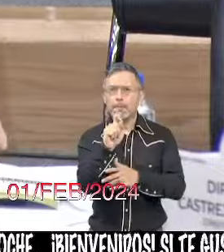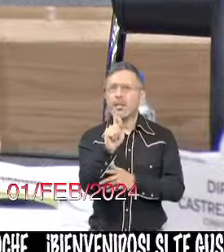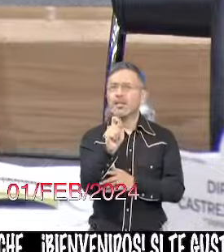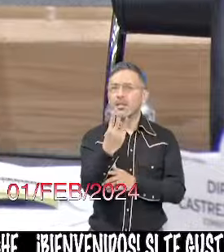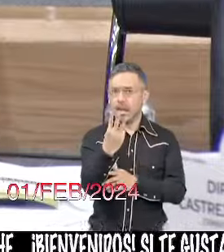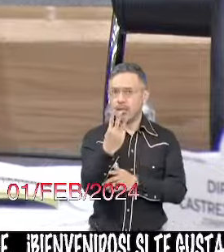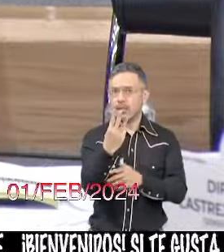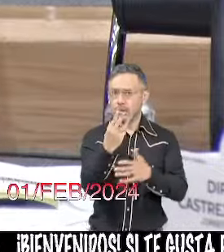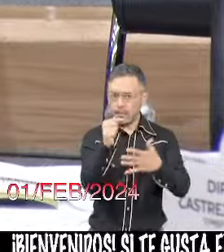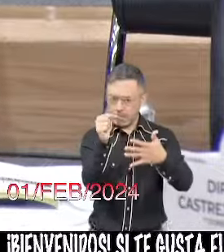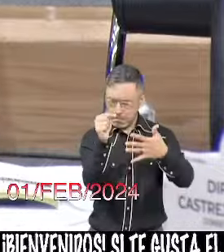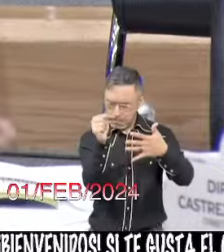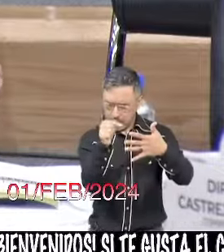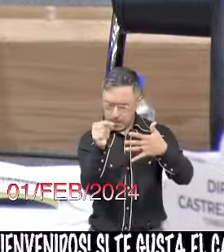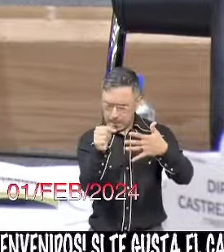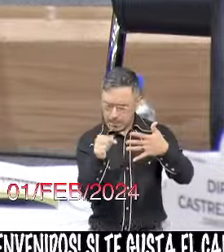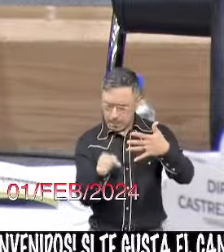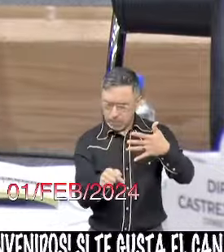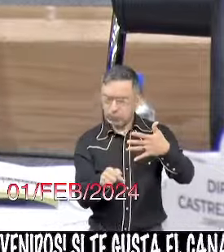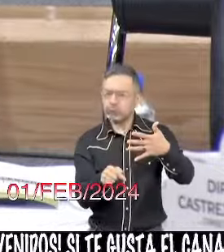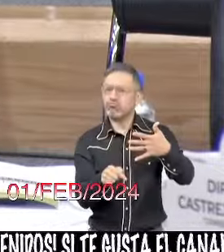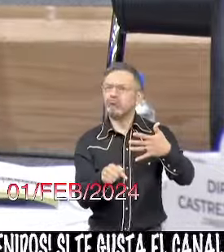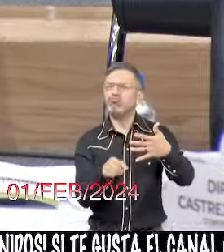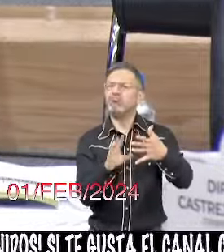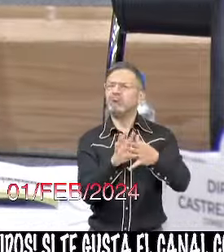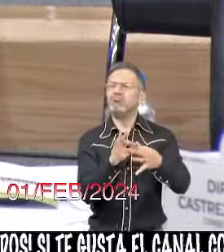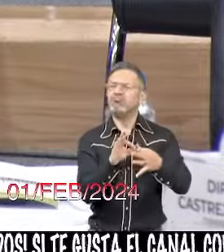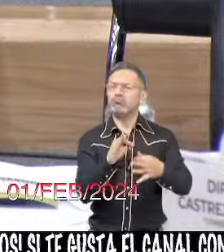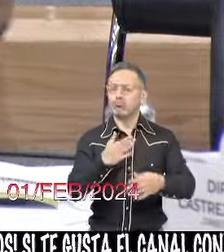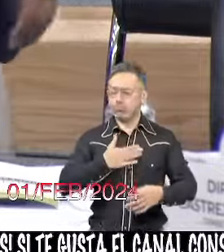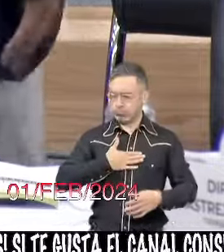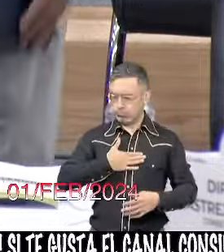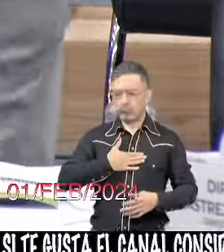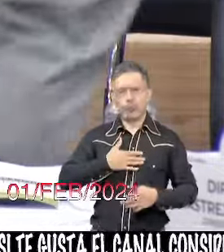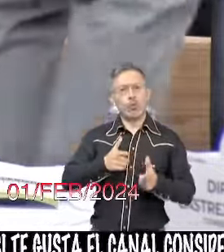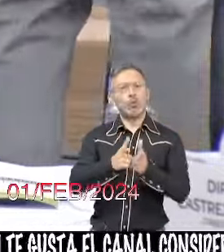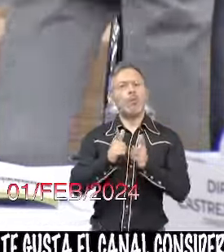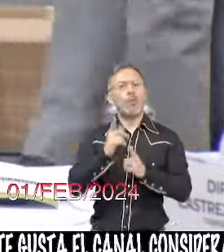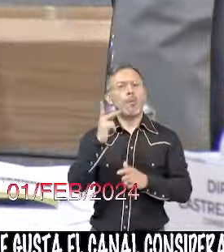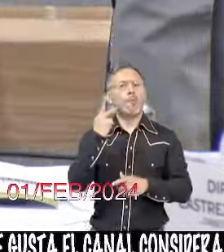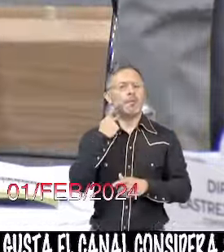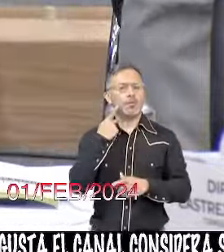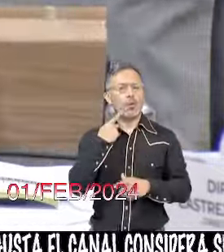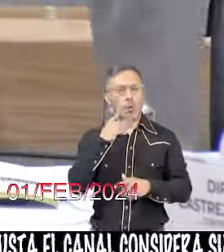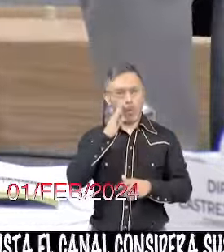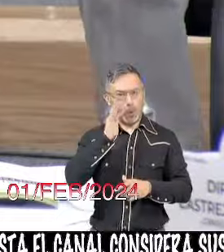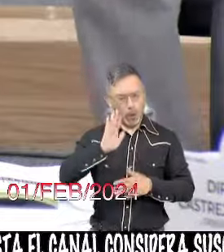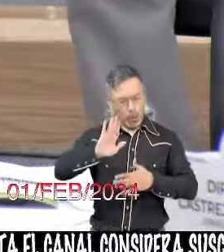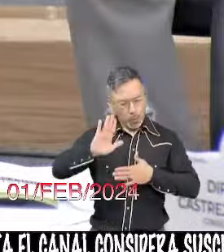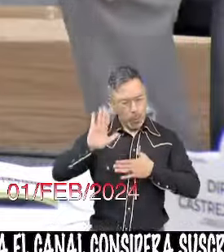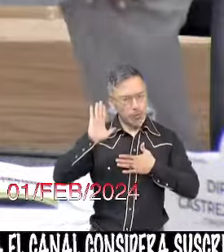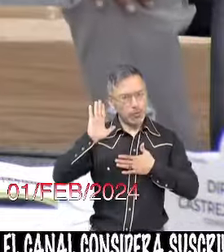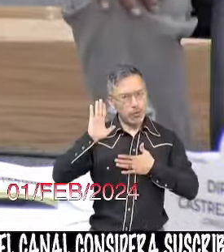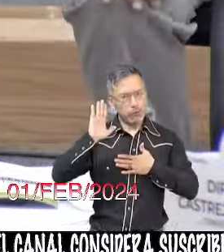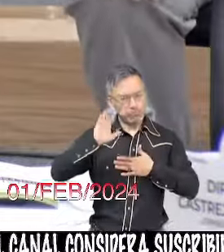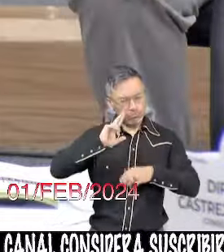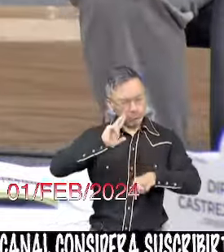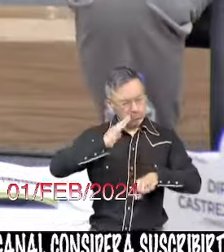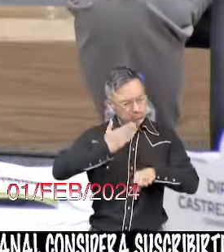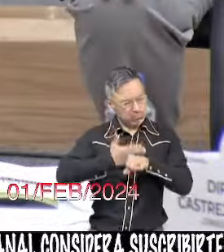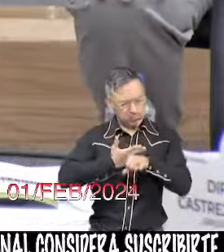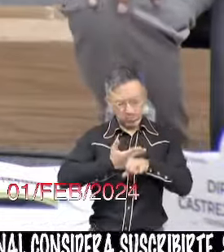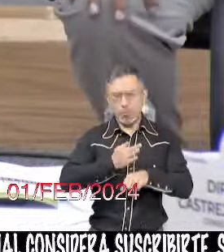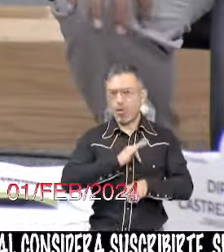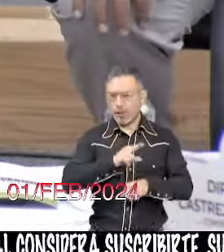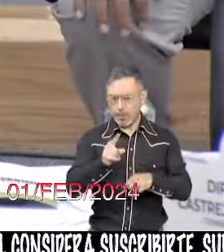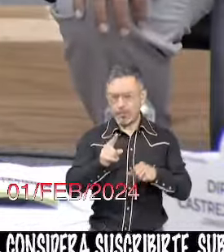el compromiso de nuestro partido de erradicar la violencia en contra de las mujeres,